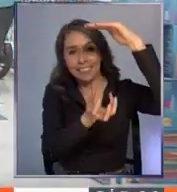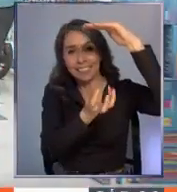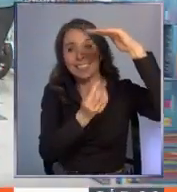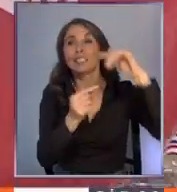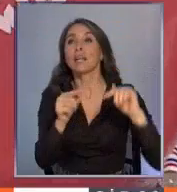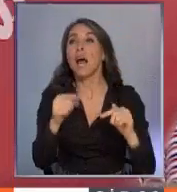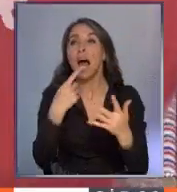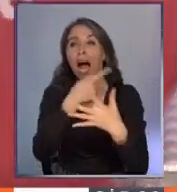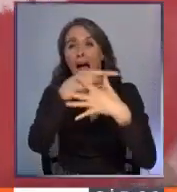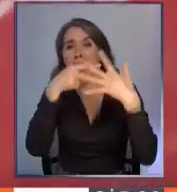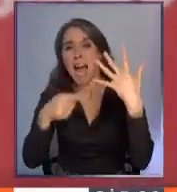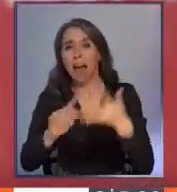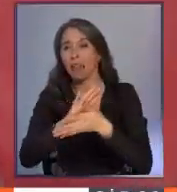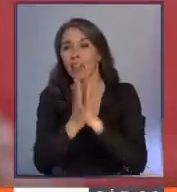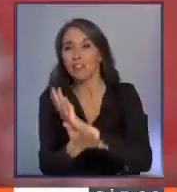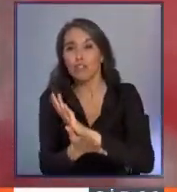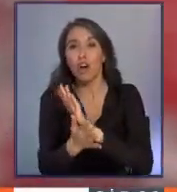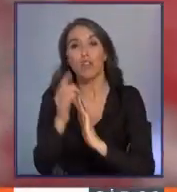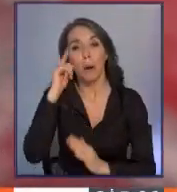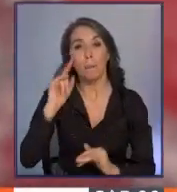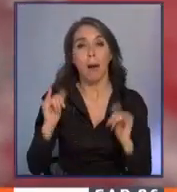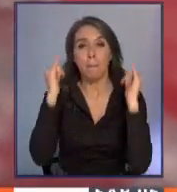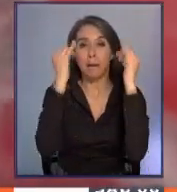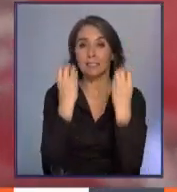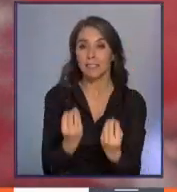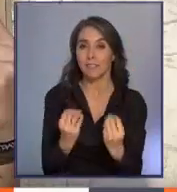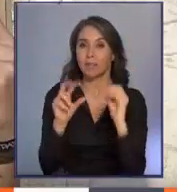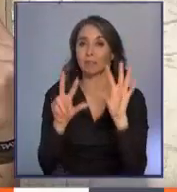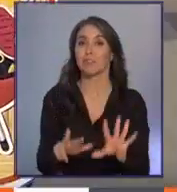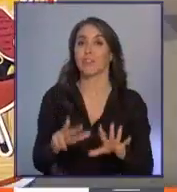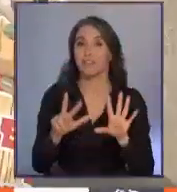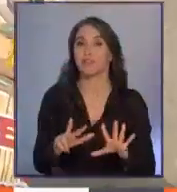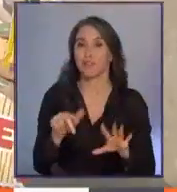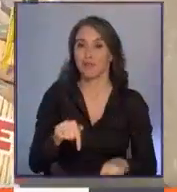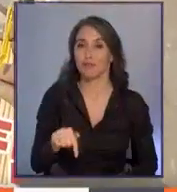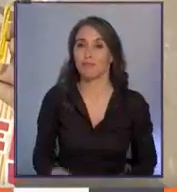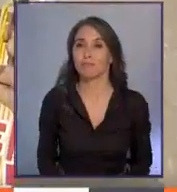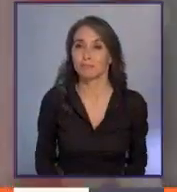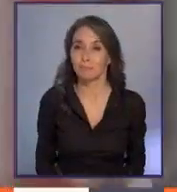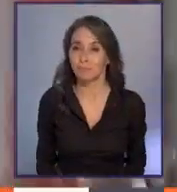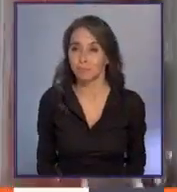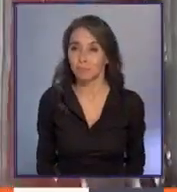de todo, todo para pasarlo bien este 18.